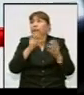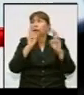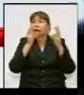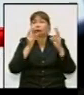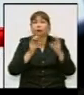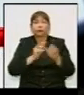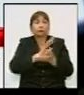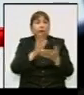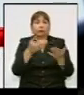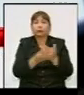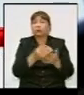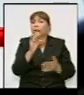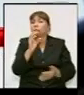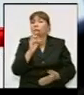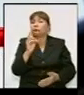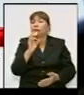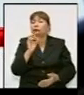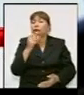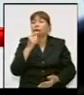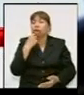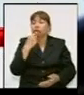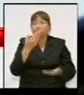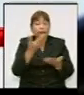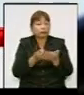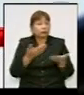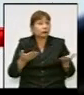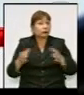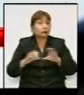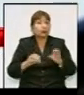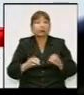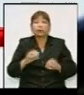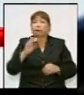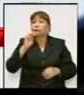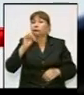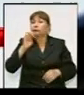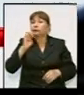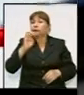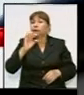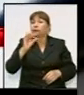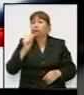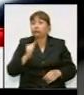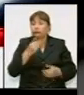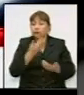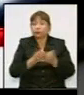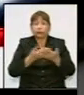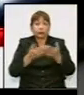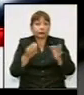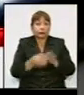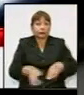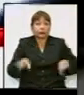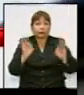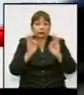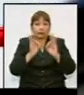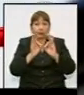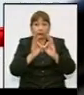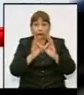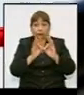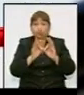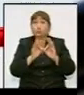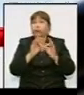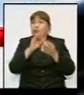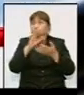literatura doctrinaria referente a operaciones en megaciudades, donde resalta la importancia de las operaciones en el